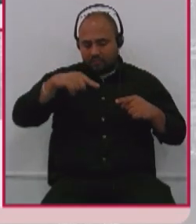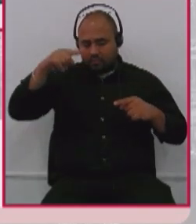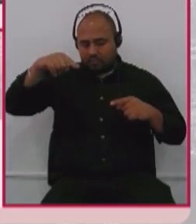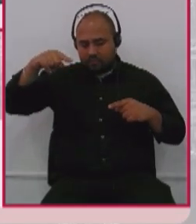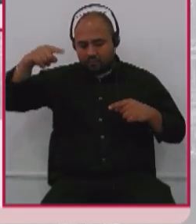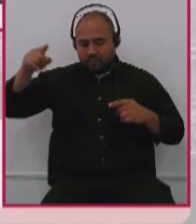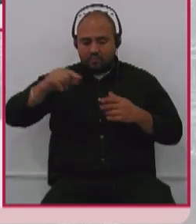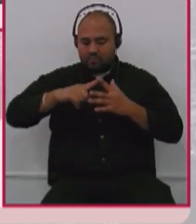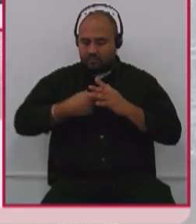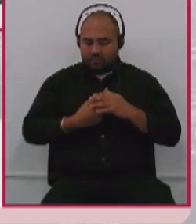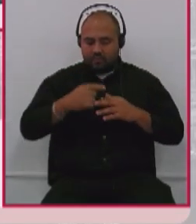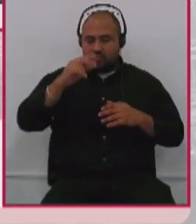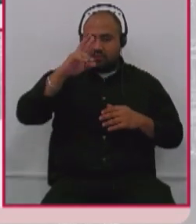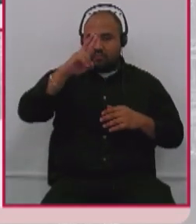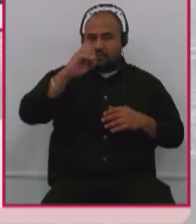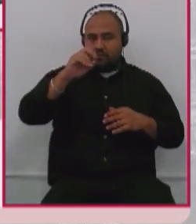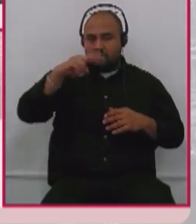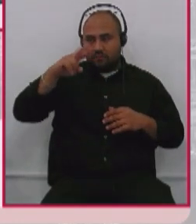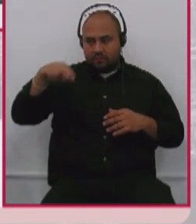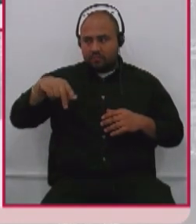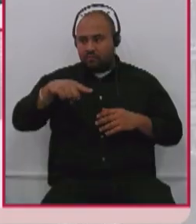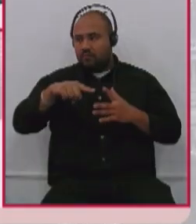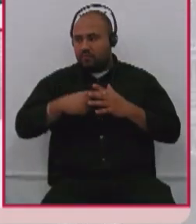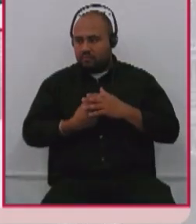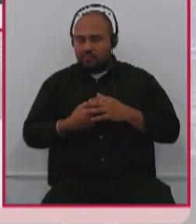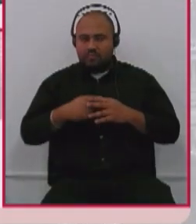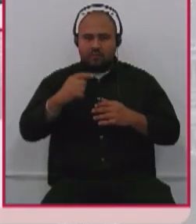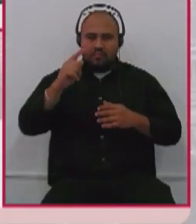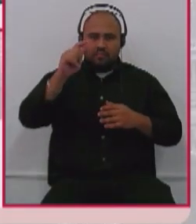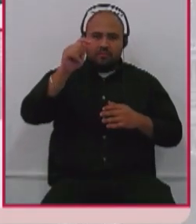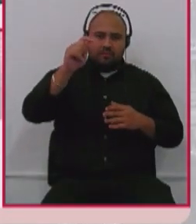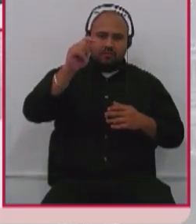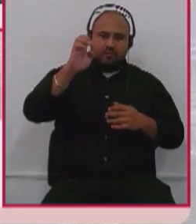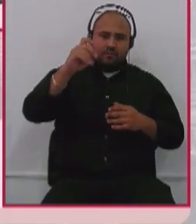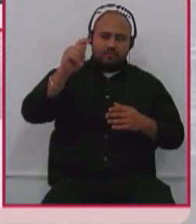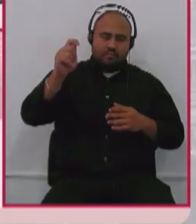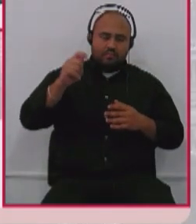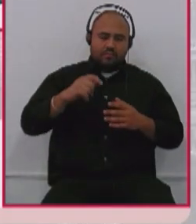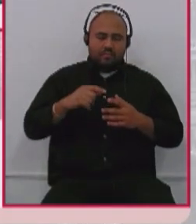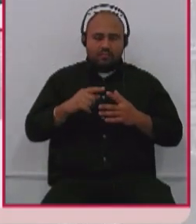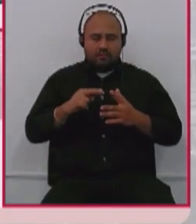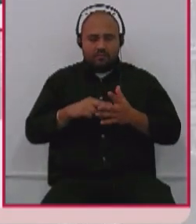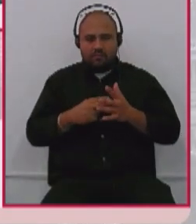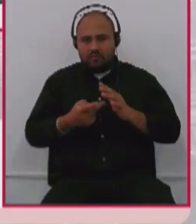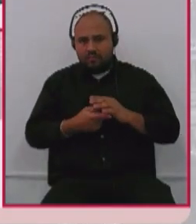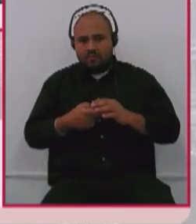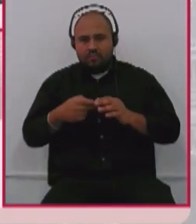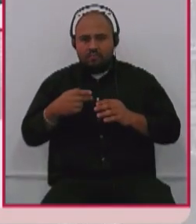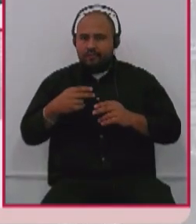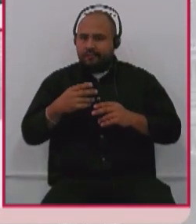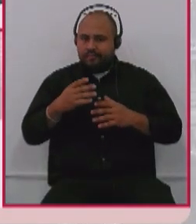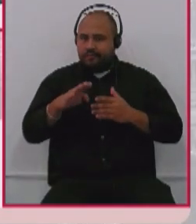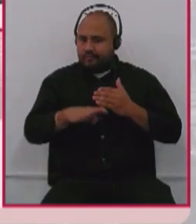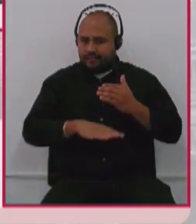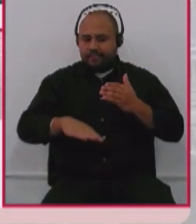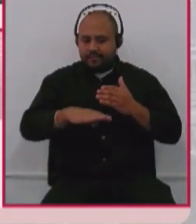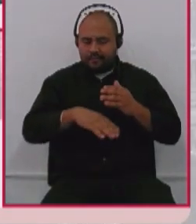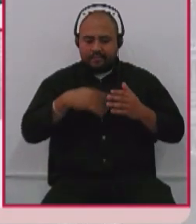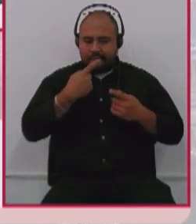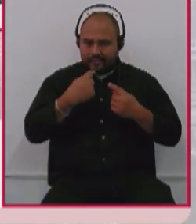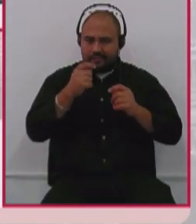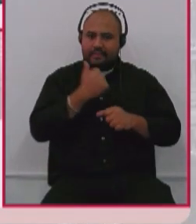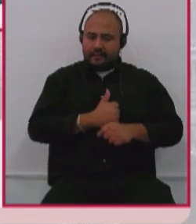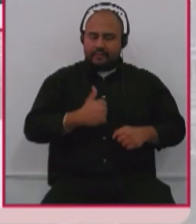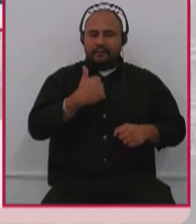el 2022, el test duró menos de un año y rápidamente con los resultados